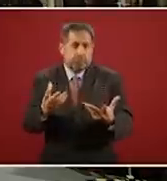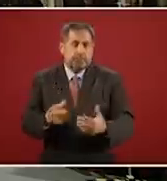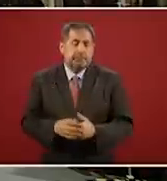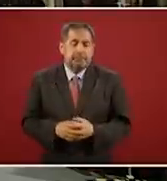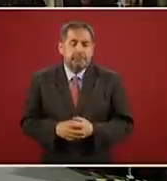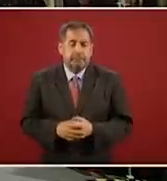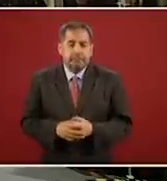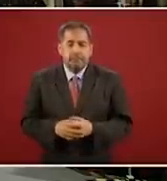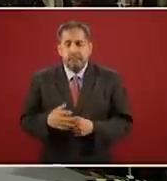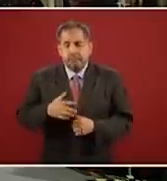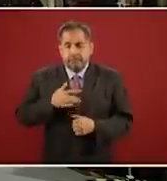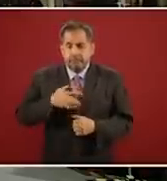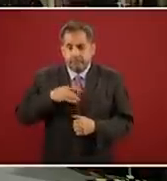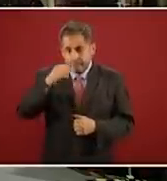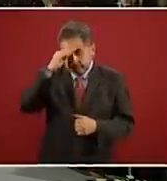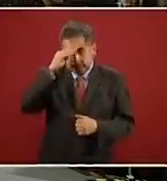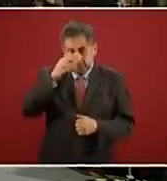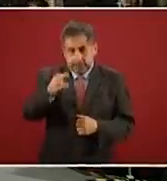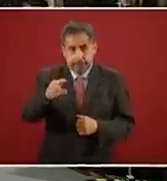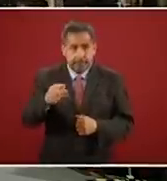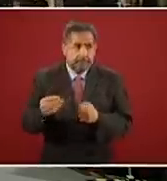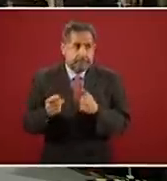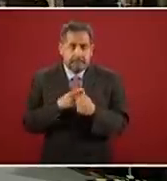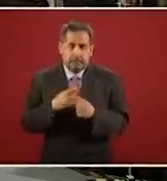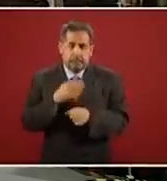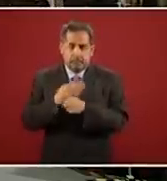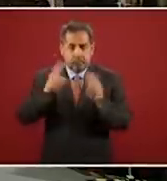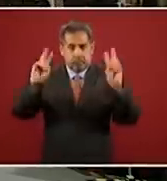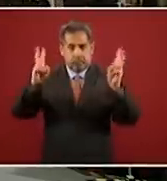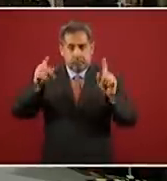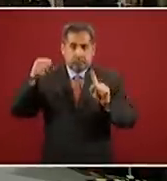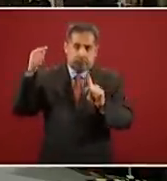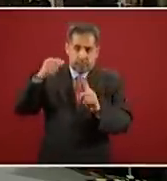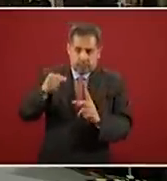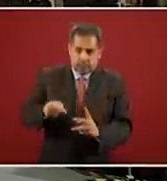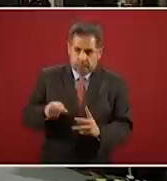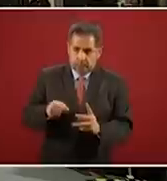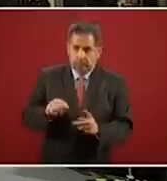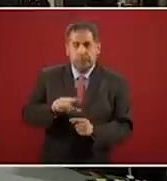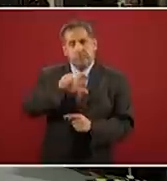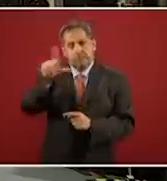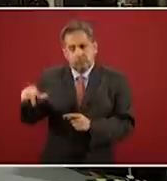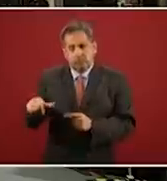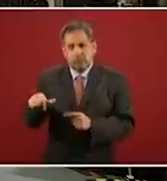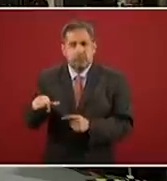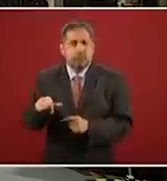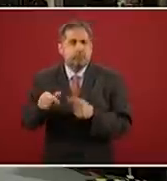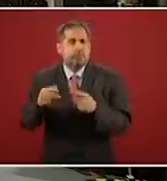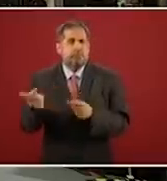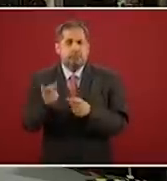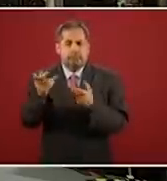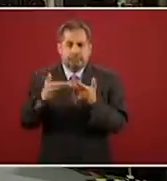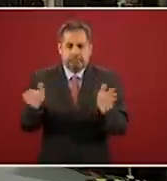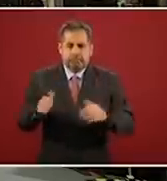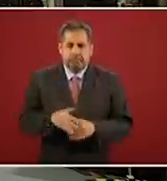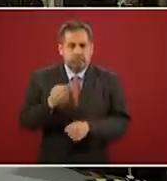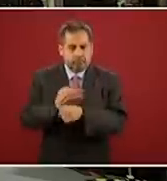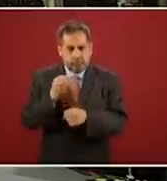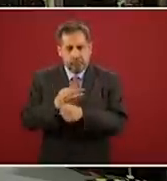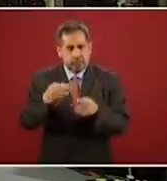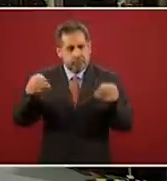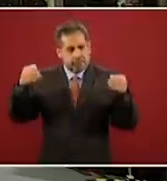Si les parece, agotamos el tema y luego nos vamos a lo general sobre el tema.